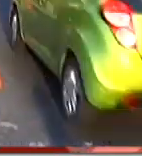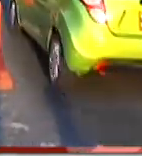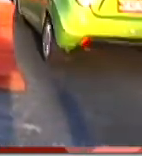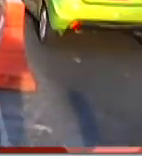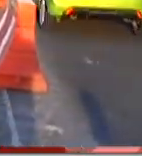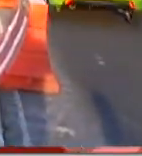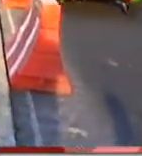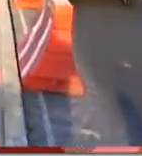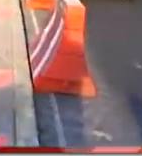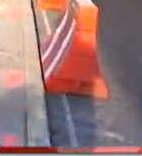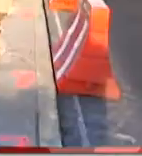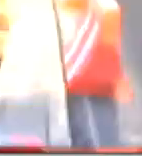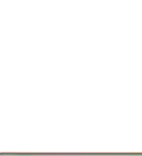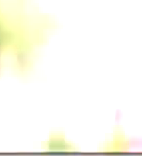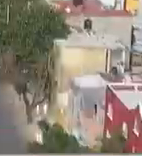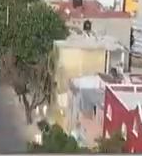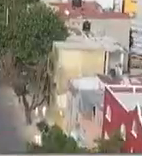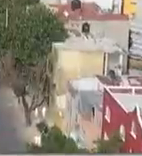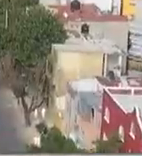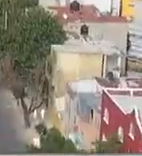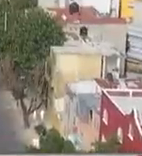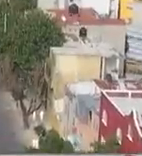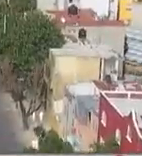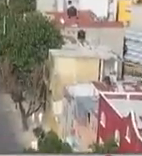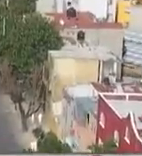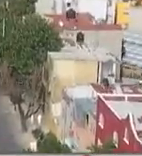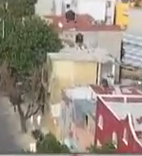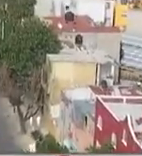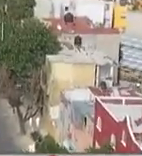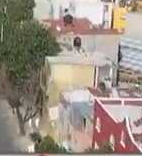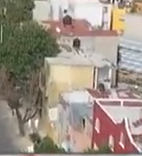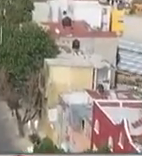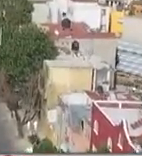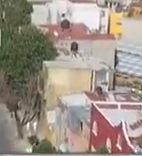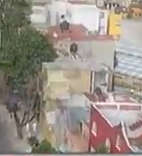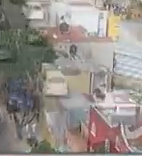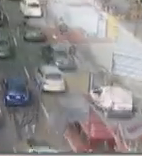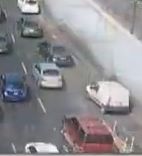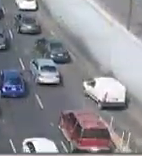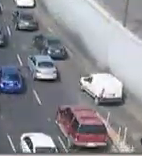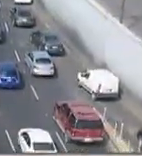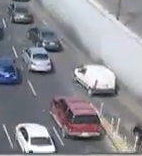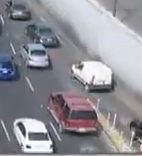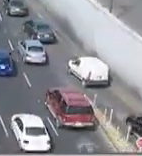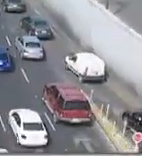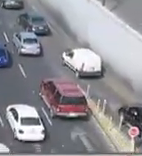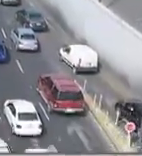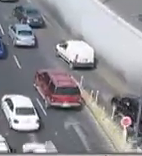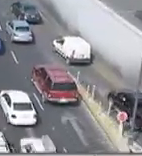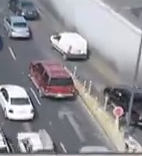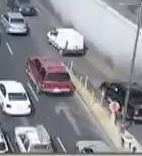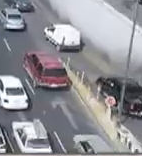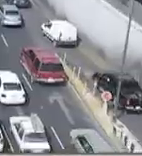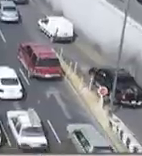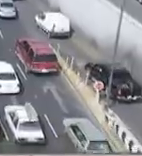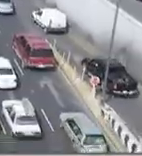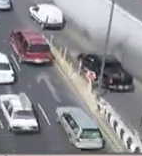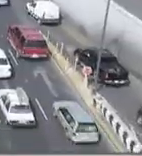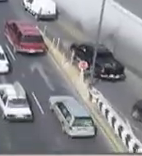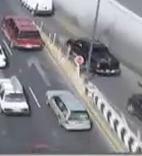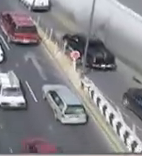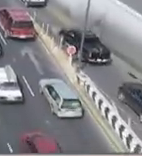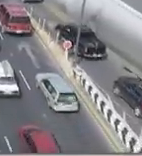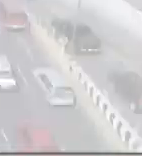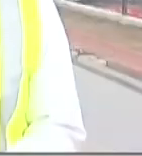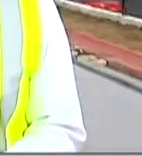hoy construyen el Ecoducto, un humedal que recorre 1.6 kilómetros de la superficie de la bóveda del viaducto Río